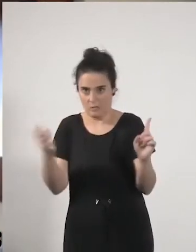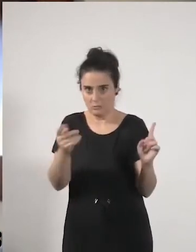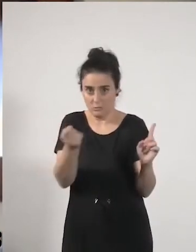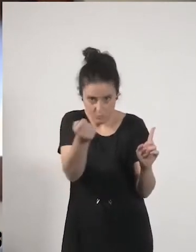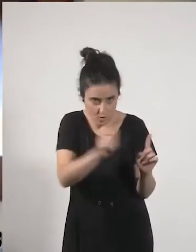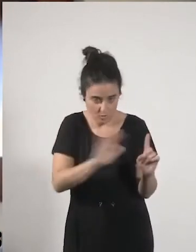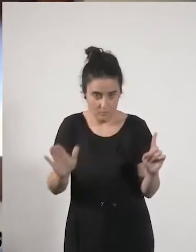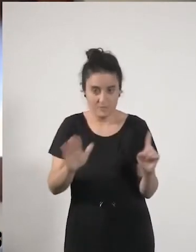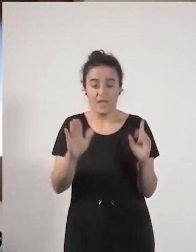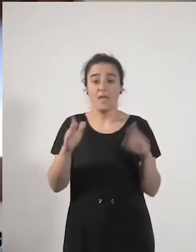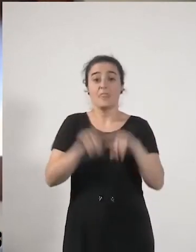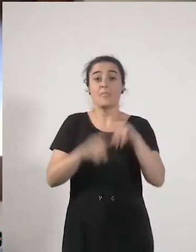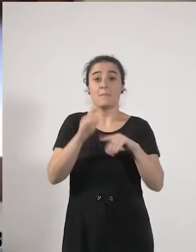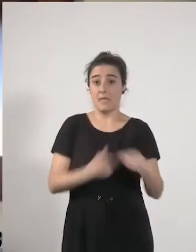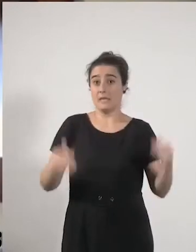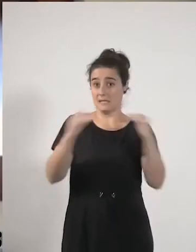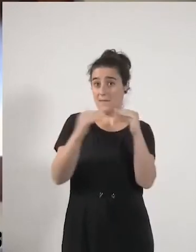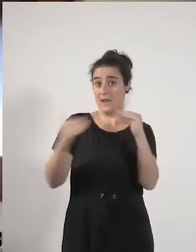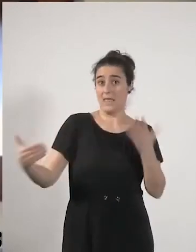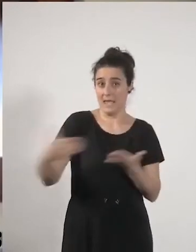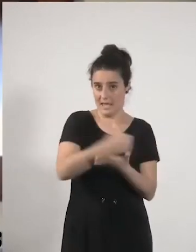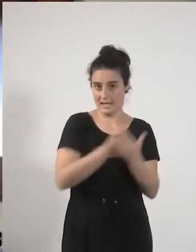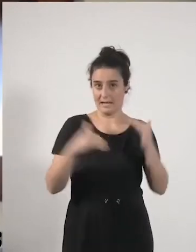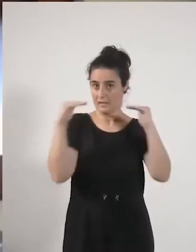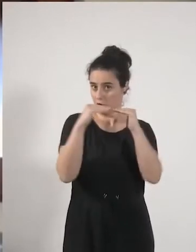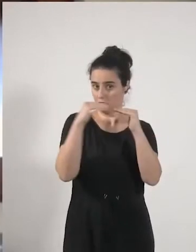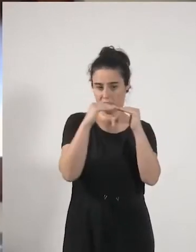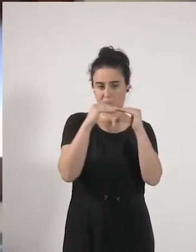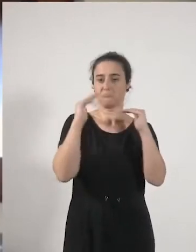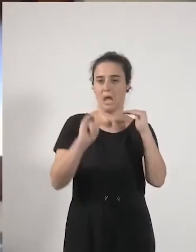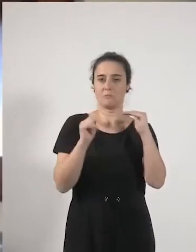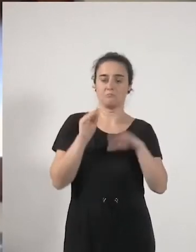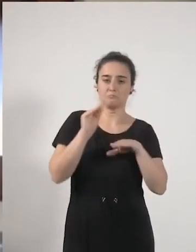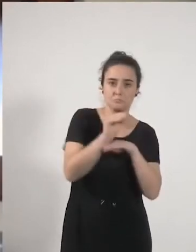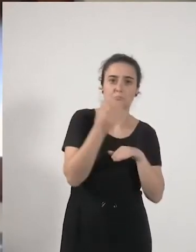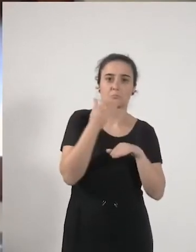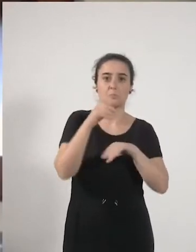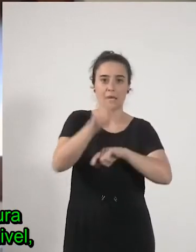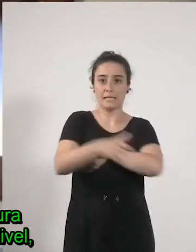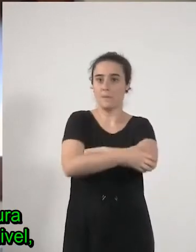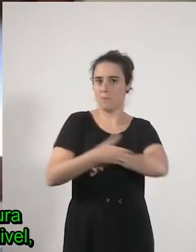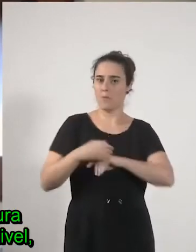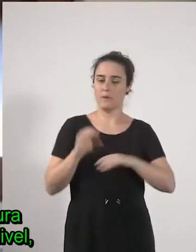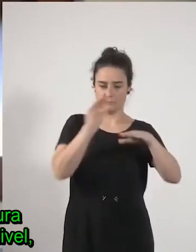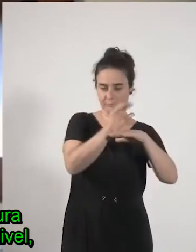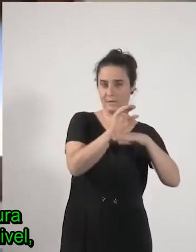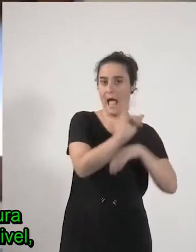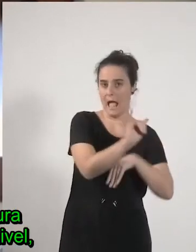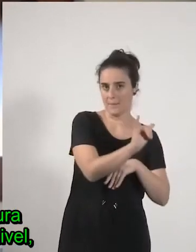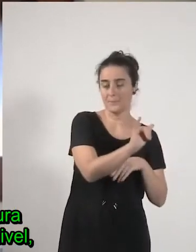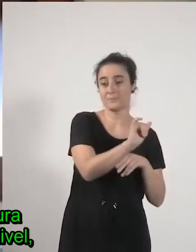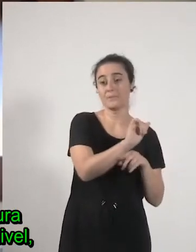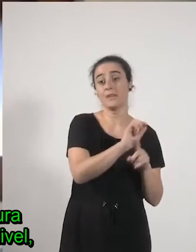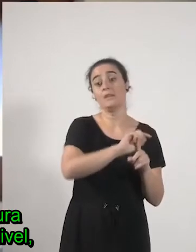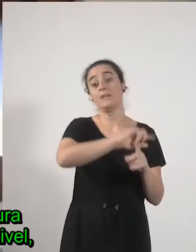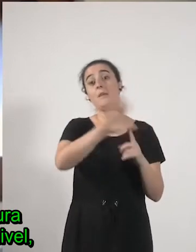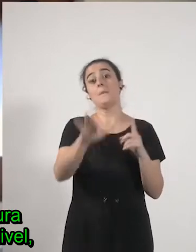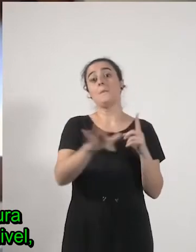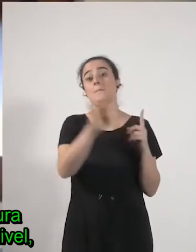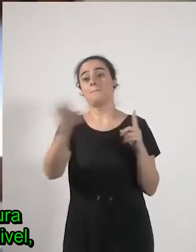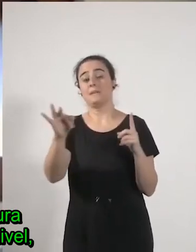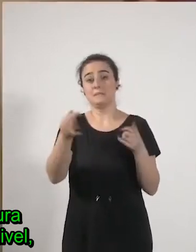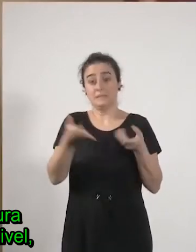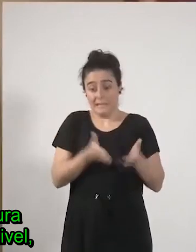hasta un cierto nivel para rentas hasta un cierto nivel es decir para gente pobre y luego una desgrabación por